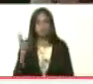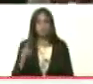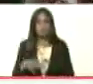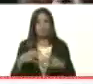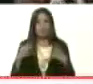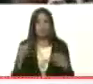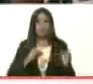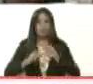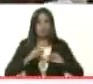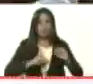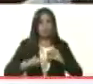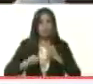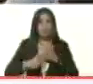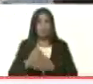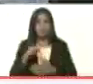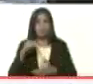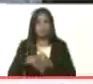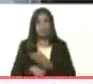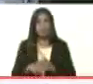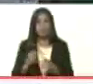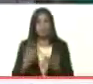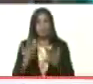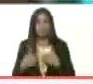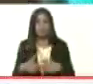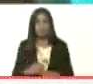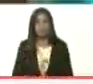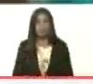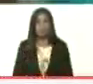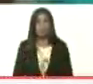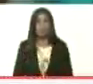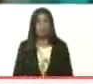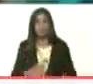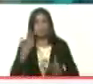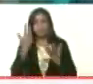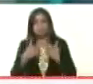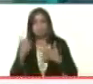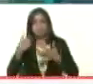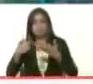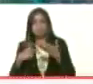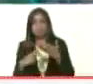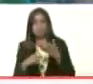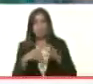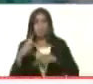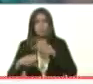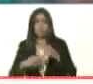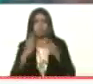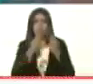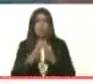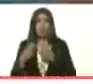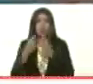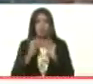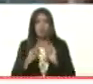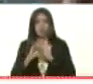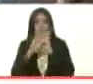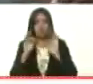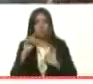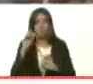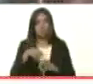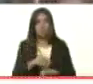gran motor dentro de la industria, la agroindustria y los procesos económicos productivos.